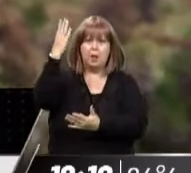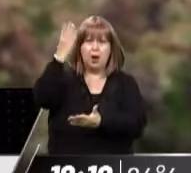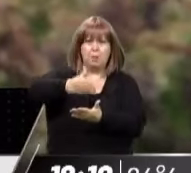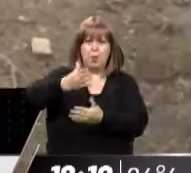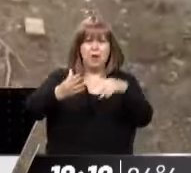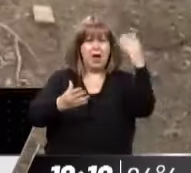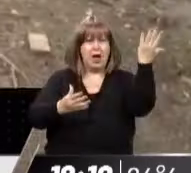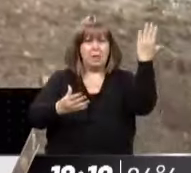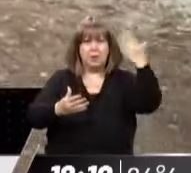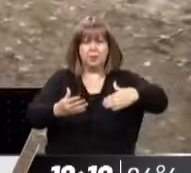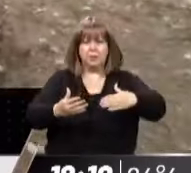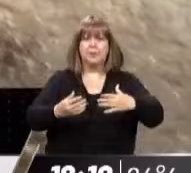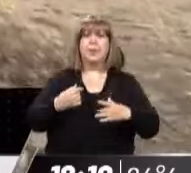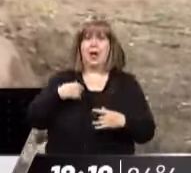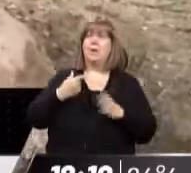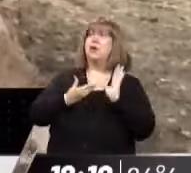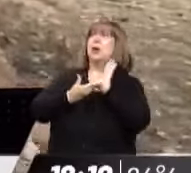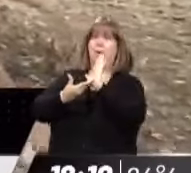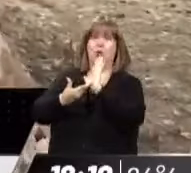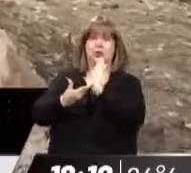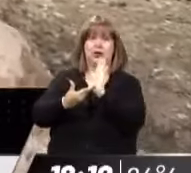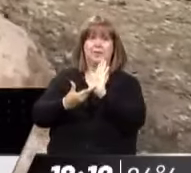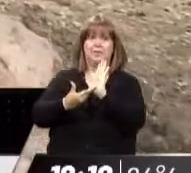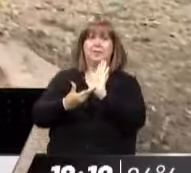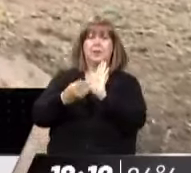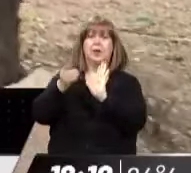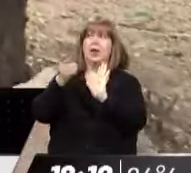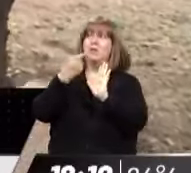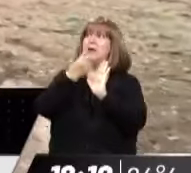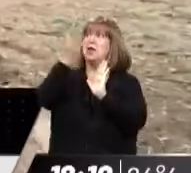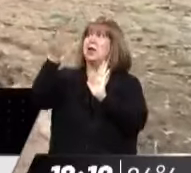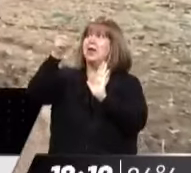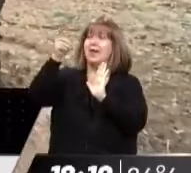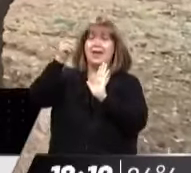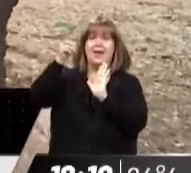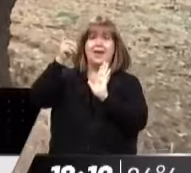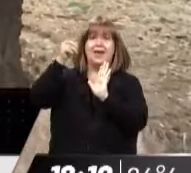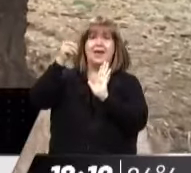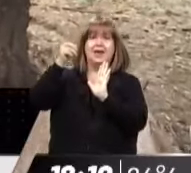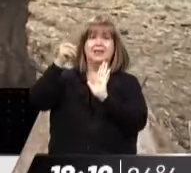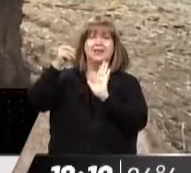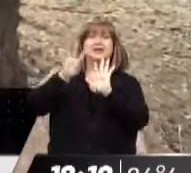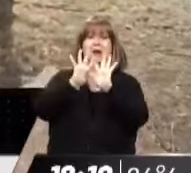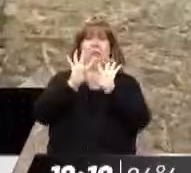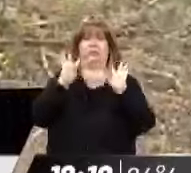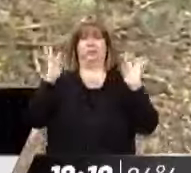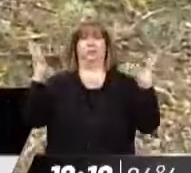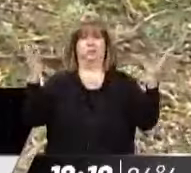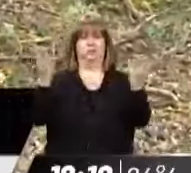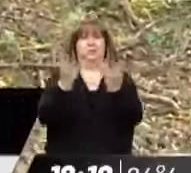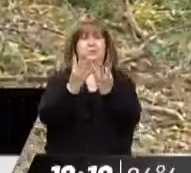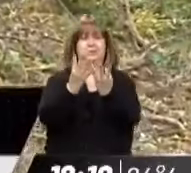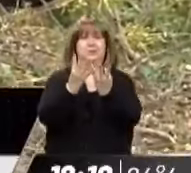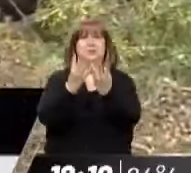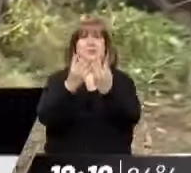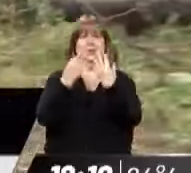ver acá, y lo vamos a ir mostrando, levantó parte de lo que es este cierre perimetral y cae